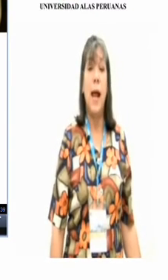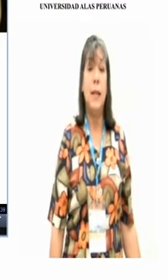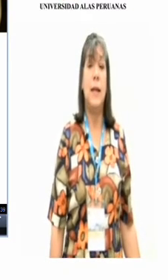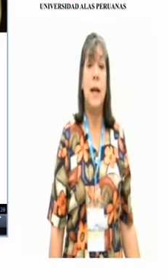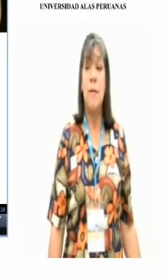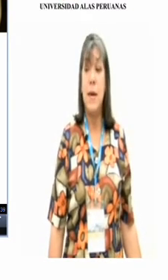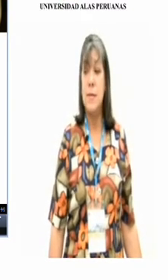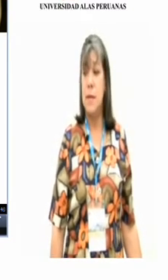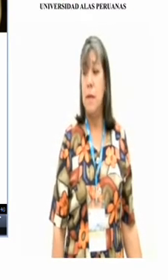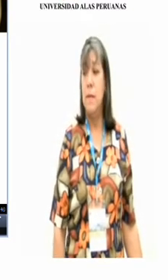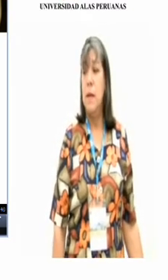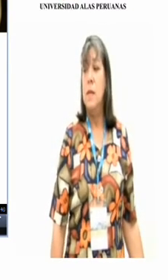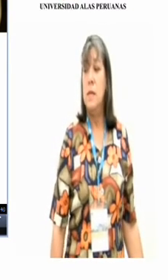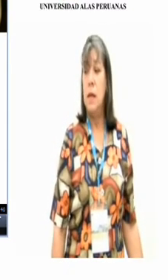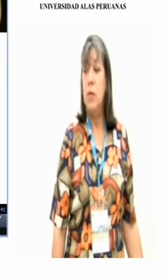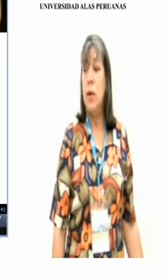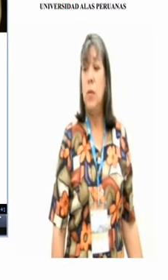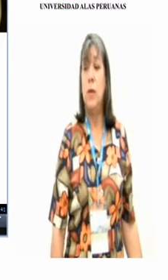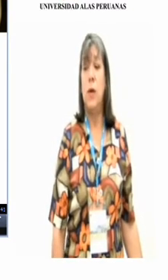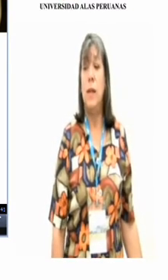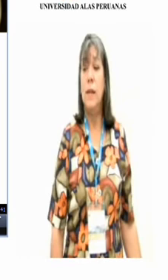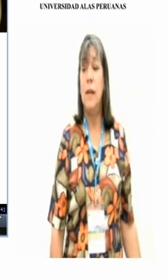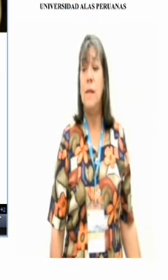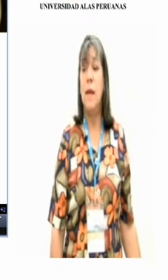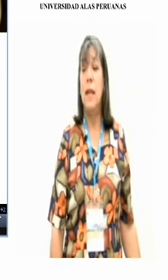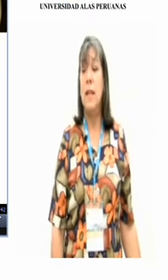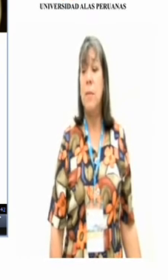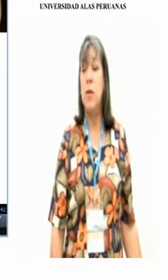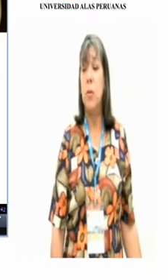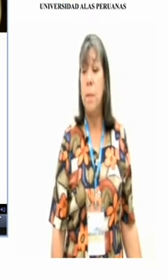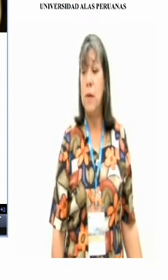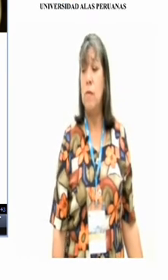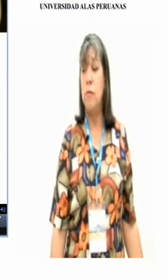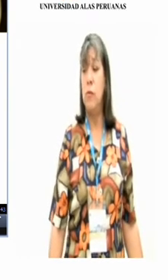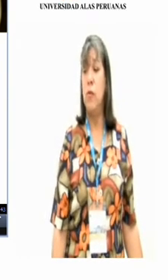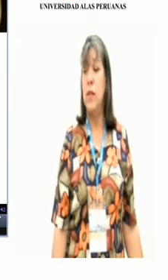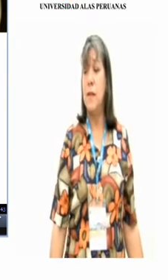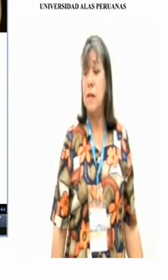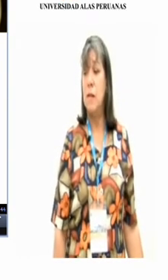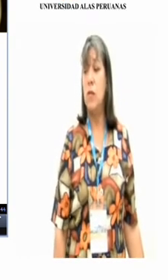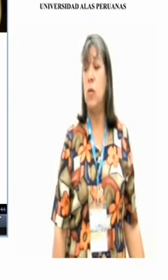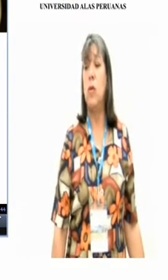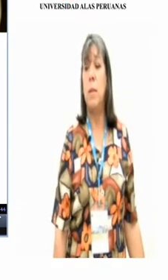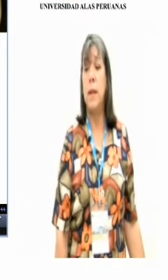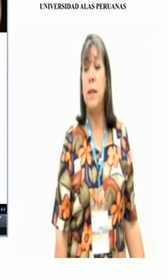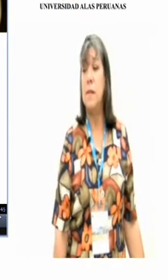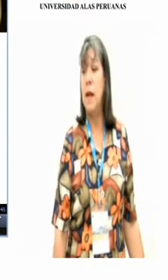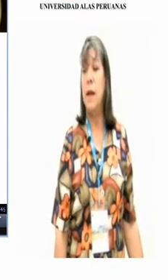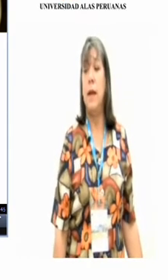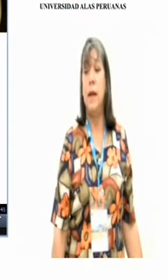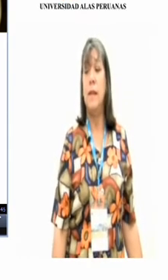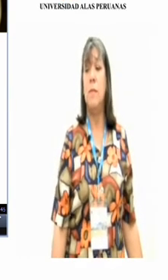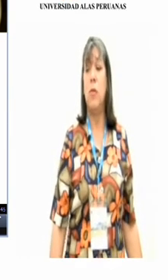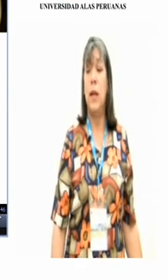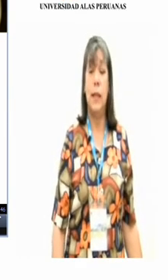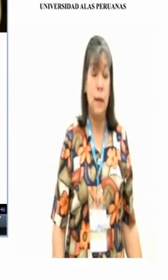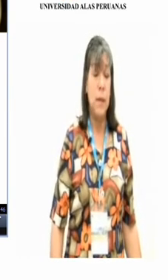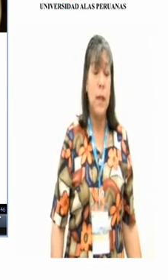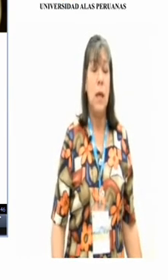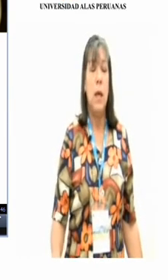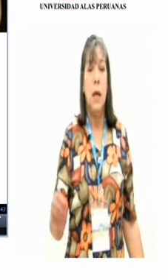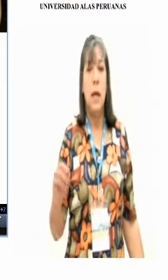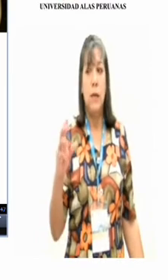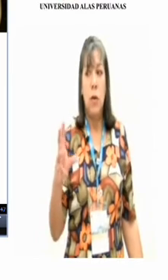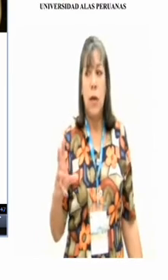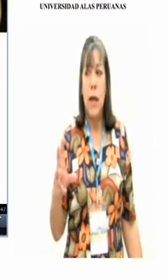aprendizaje tiene una alta relevancia, siendo en la educación a distancia el de mayor peso en función de hacer exitoso el aprendizaje en esta